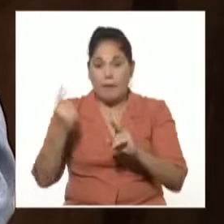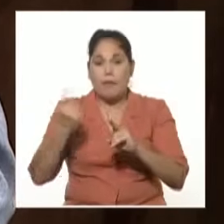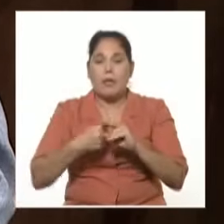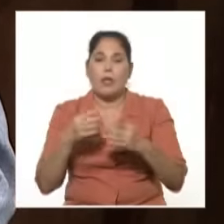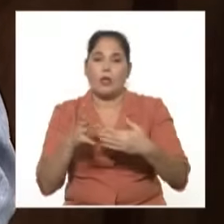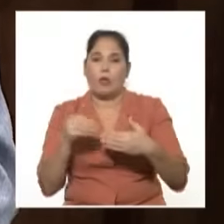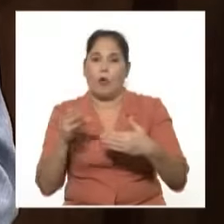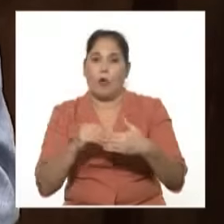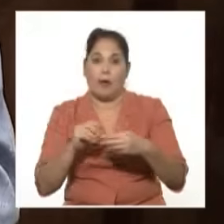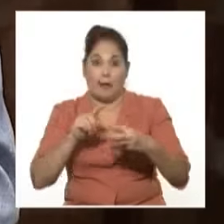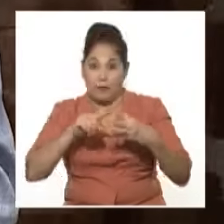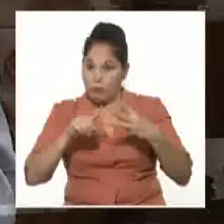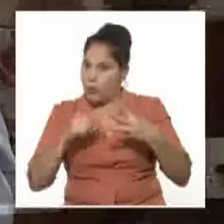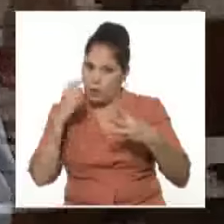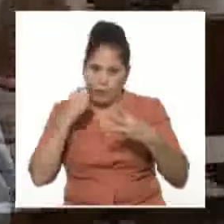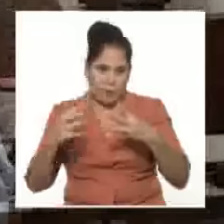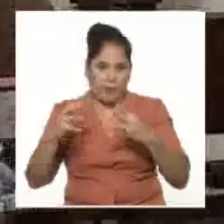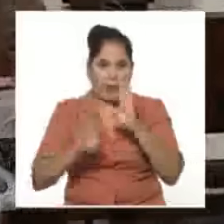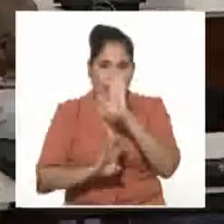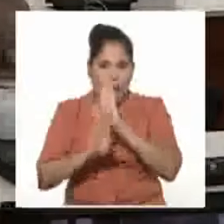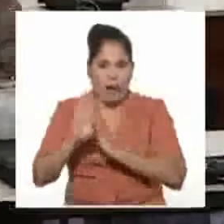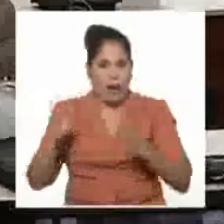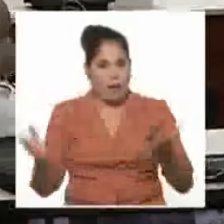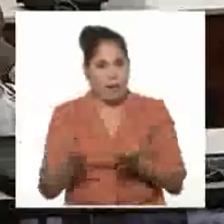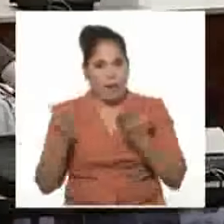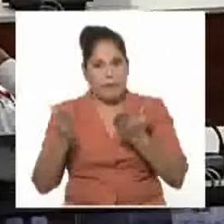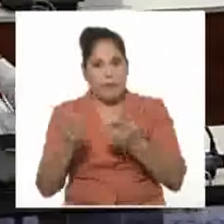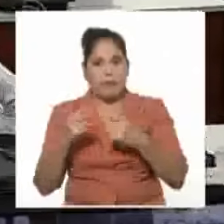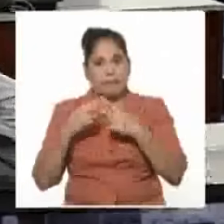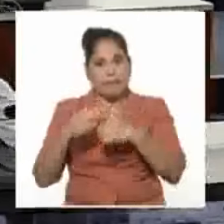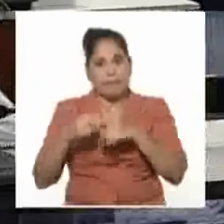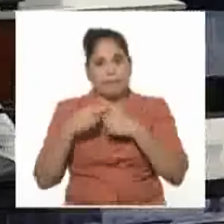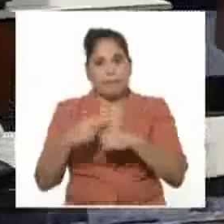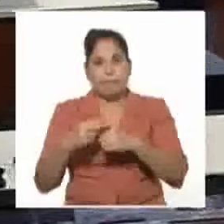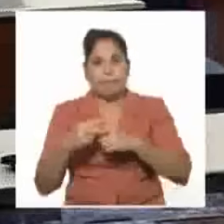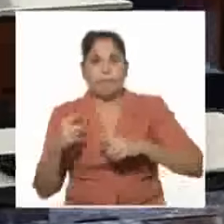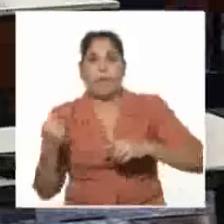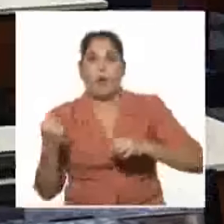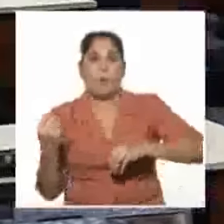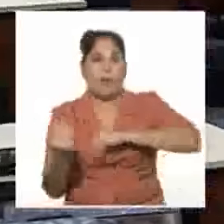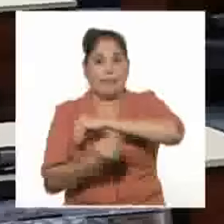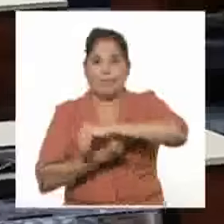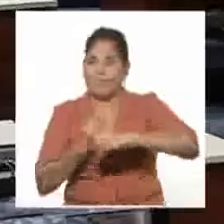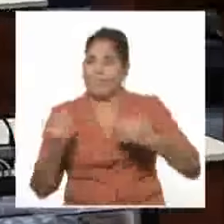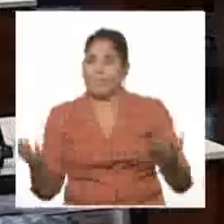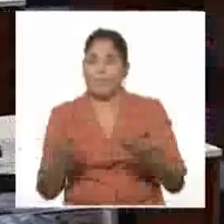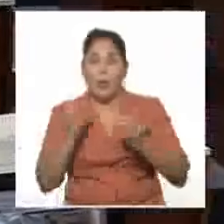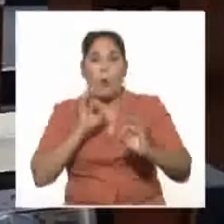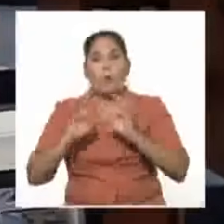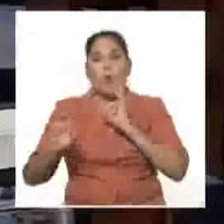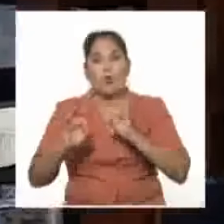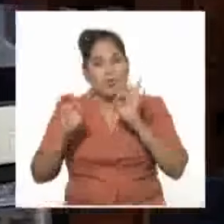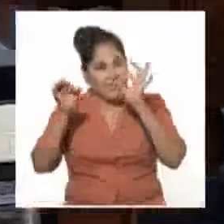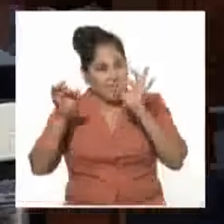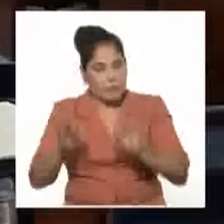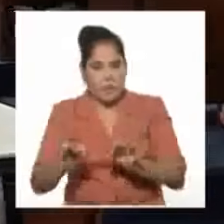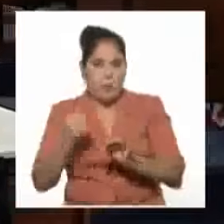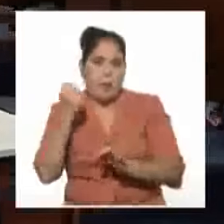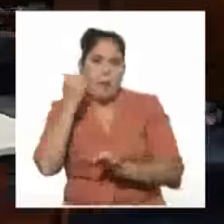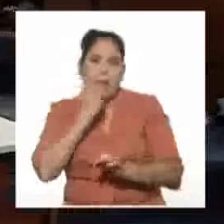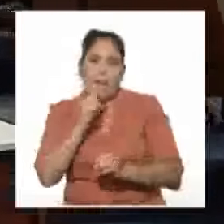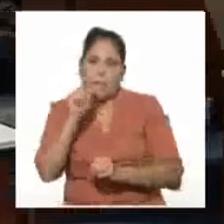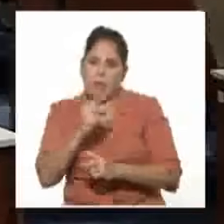divisas. Avanzar con determinación en la corrección de las distorsiones monetarias, protegiendo siempre a los más